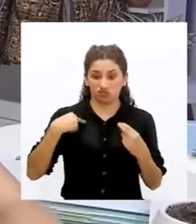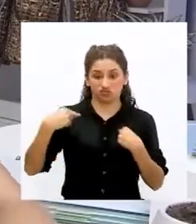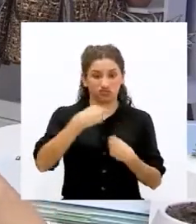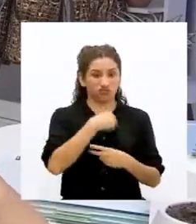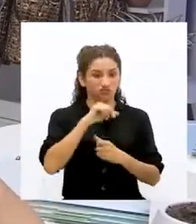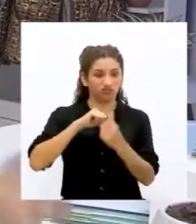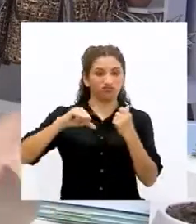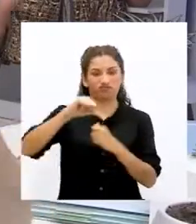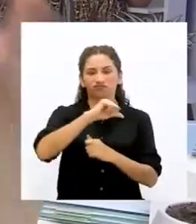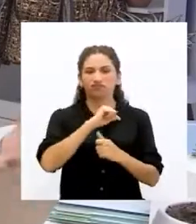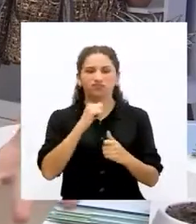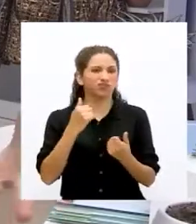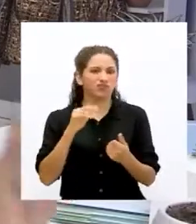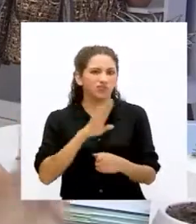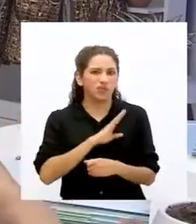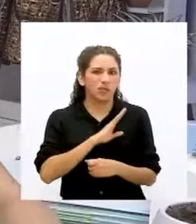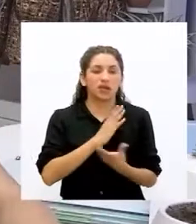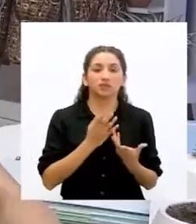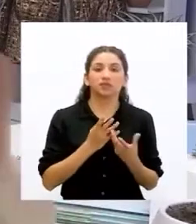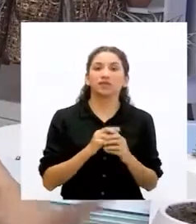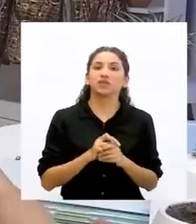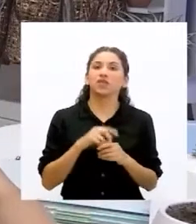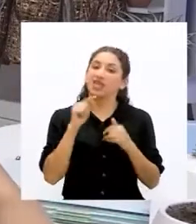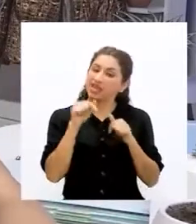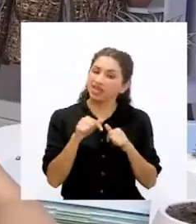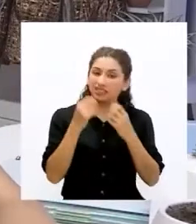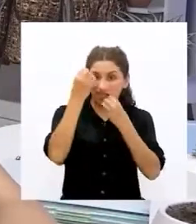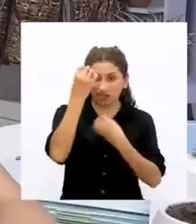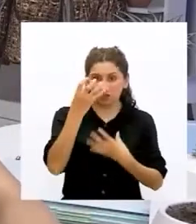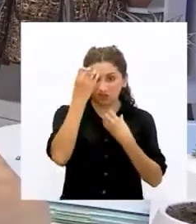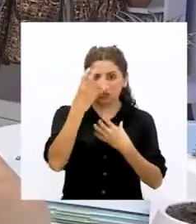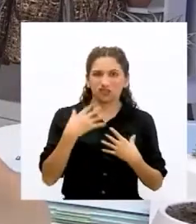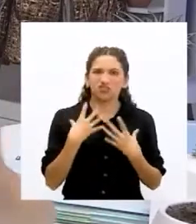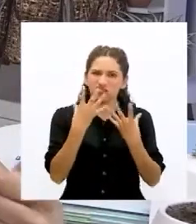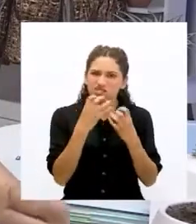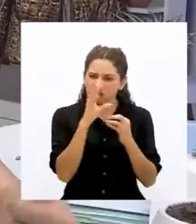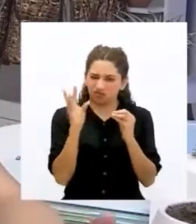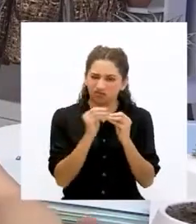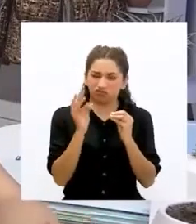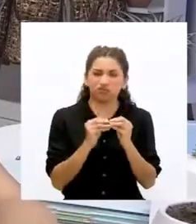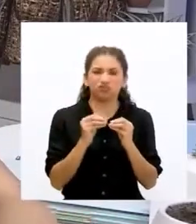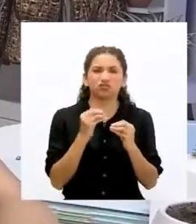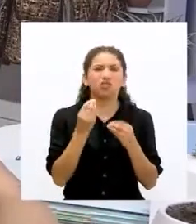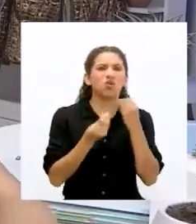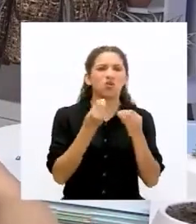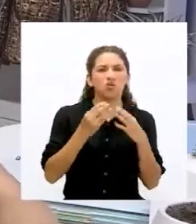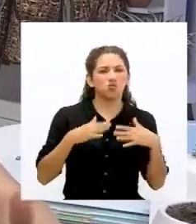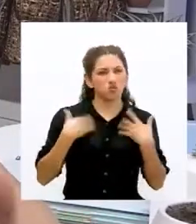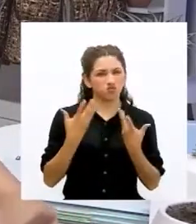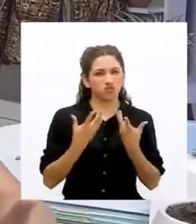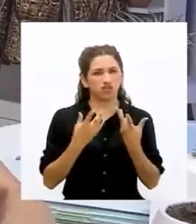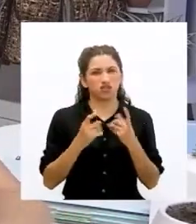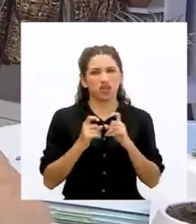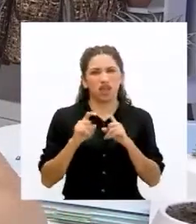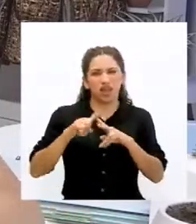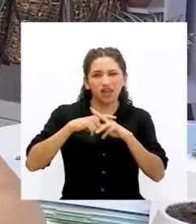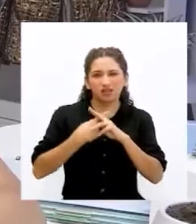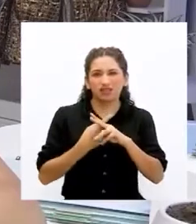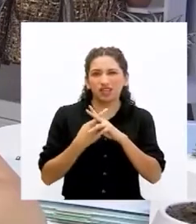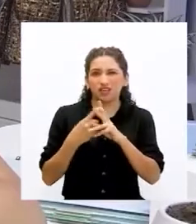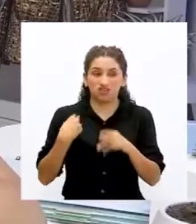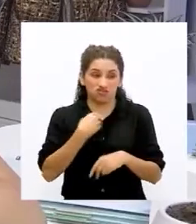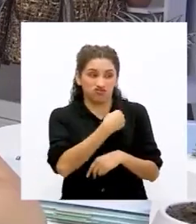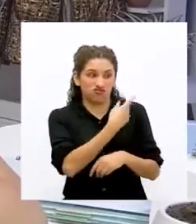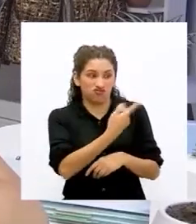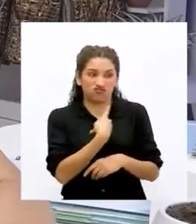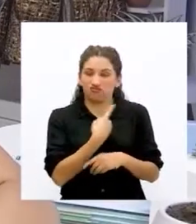nosotros. Me gustaría conocer esta información con más detalles. ¿Crees que haya forma de crear una encuesta nosotras